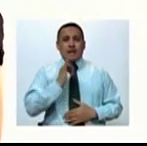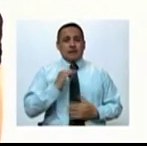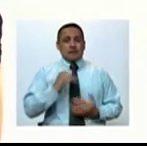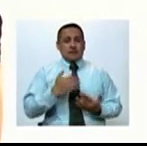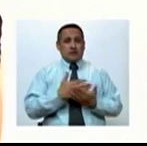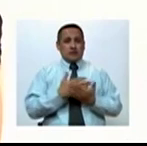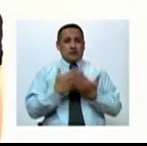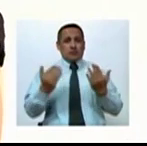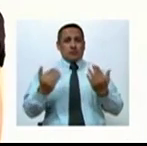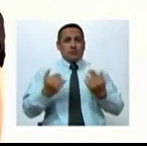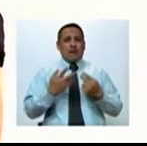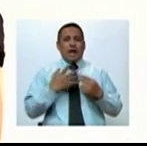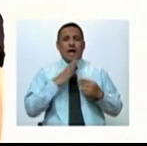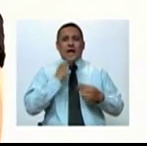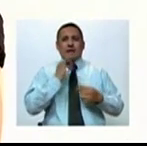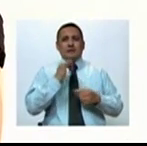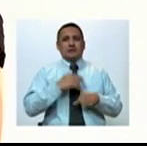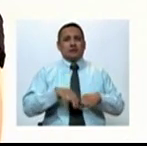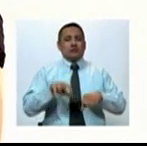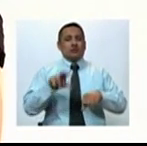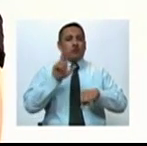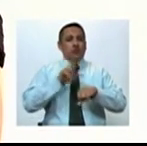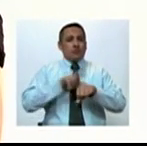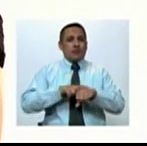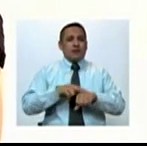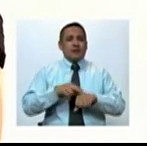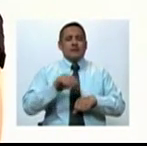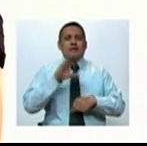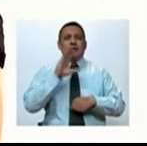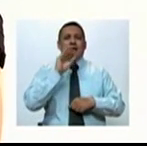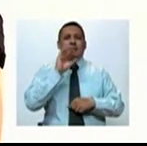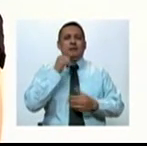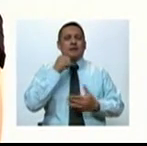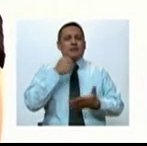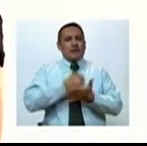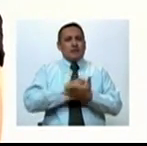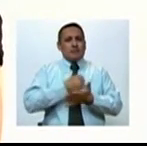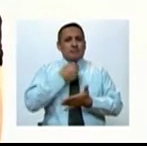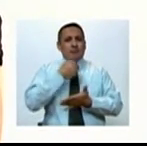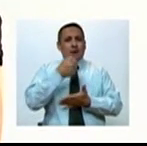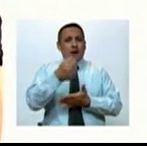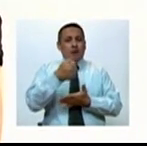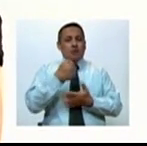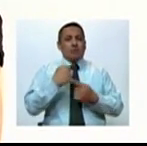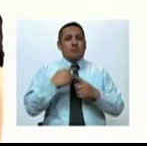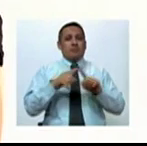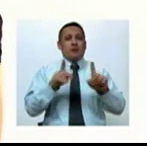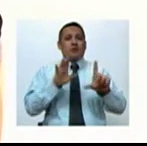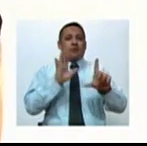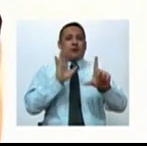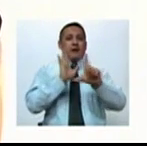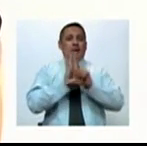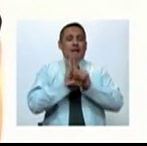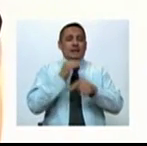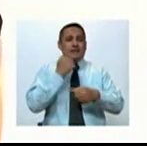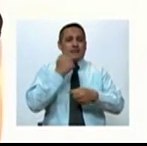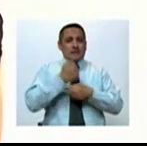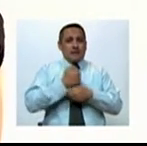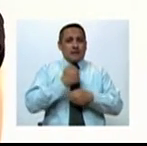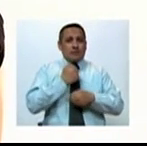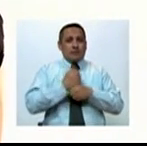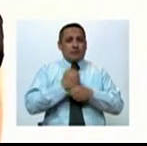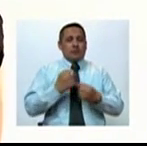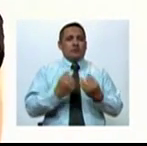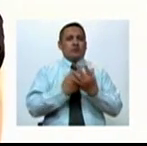normalmente se habla de remuneraciones. Las leyes laborales, que son las que tutelan este ámbito,